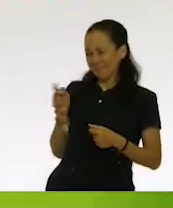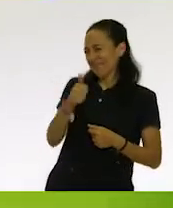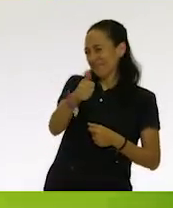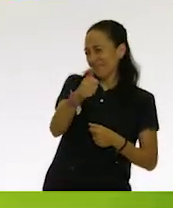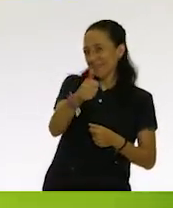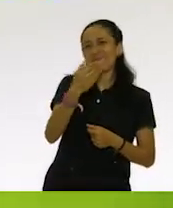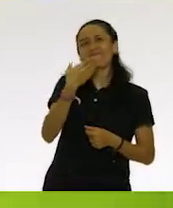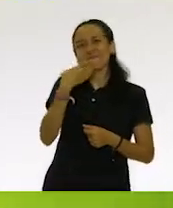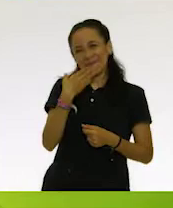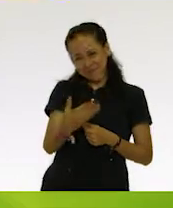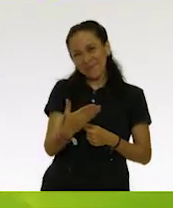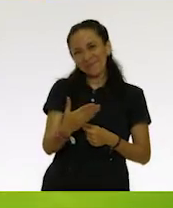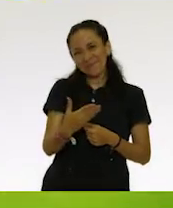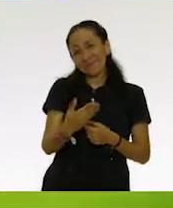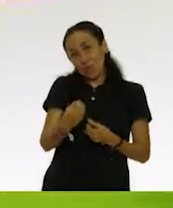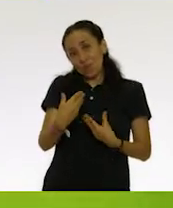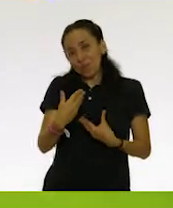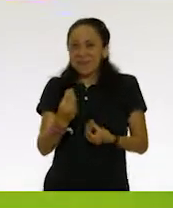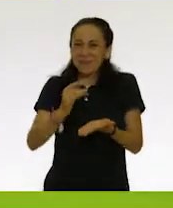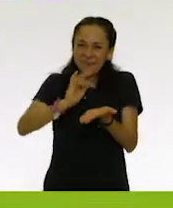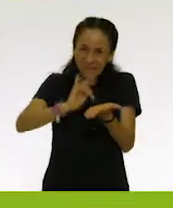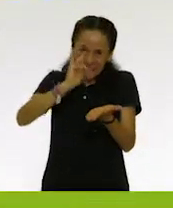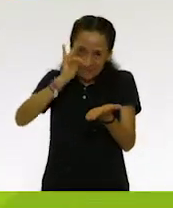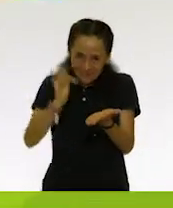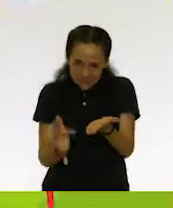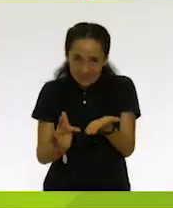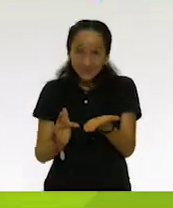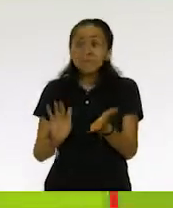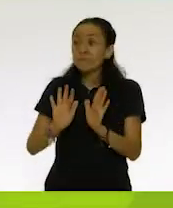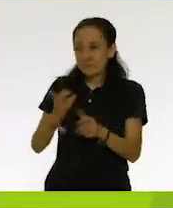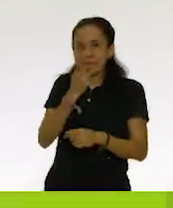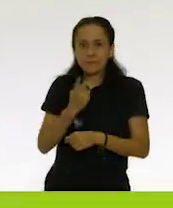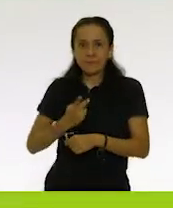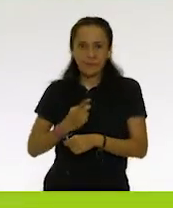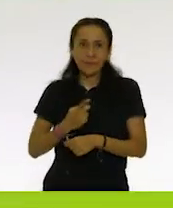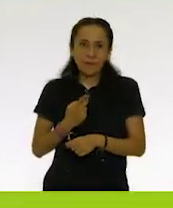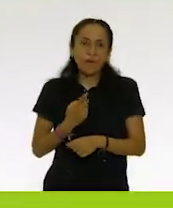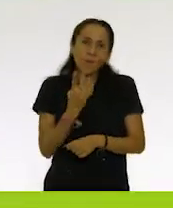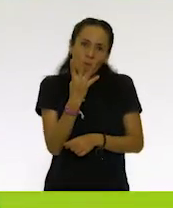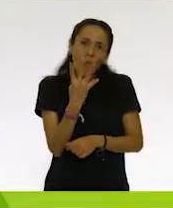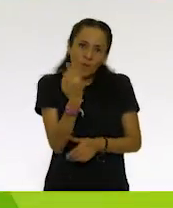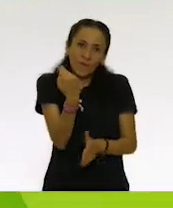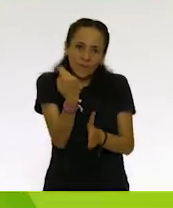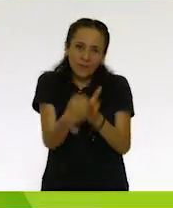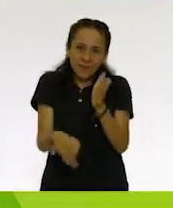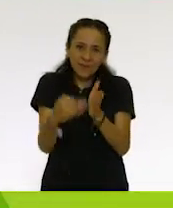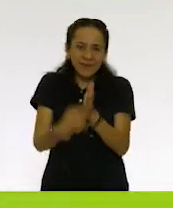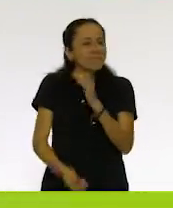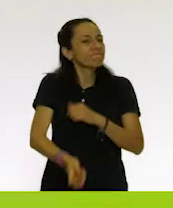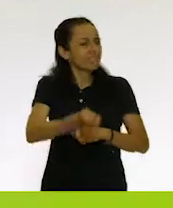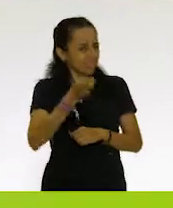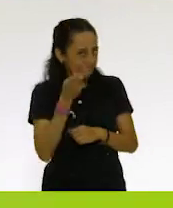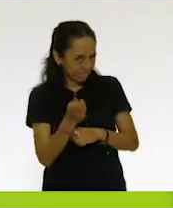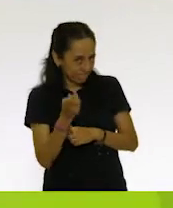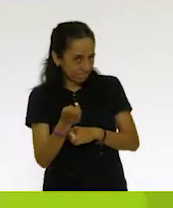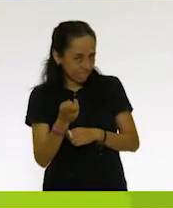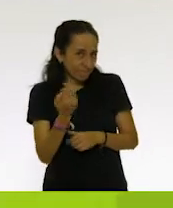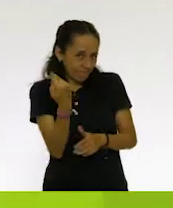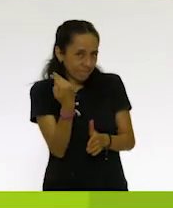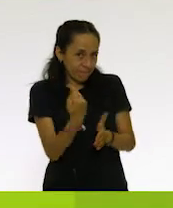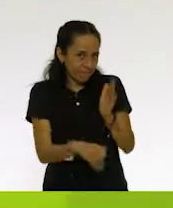¡Bien! ¡Muchas gracias! Nos acaban de decir que faltan 4. Así es, dicen que faltan 4.